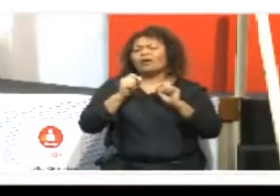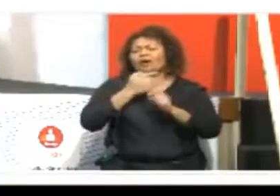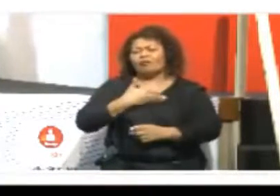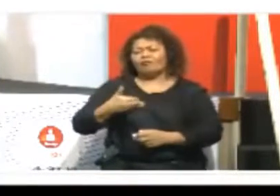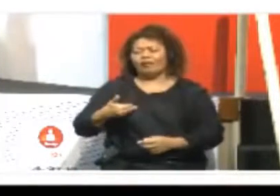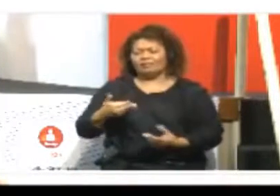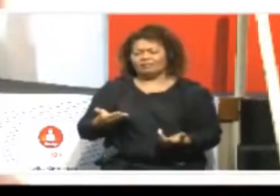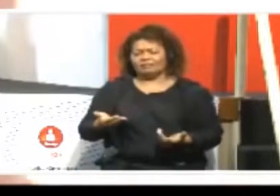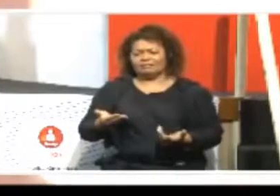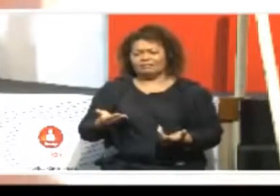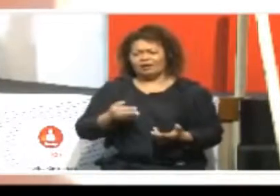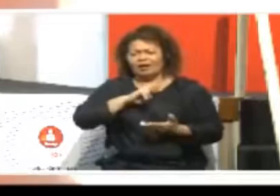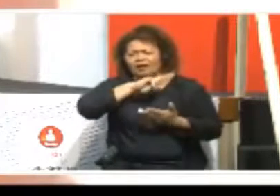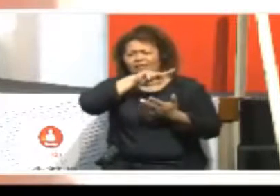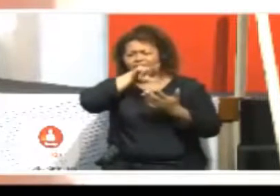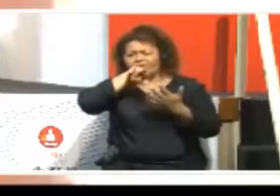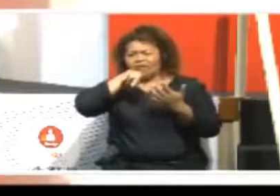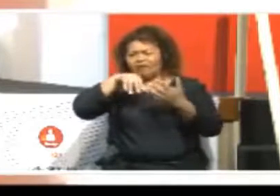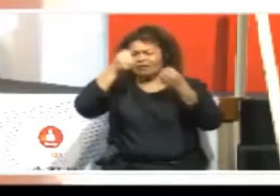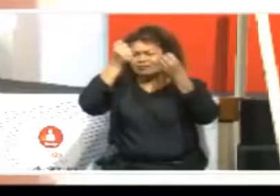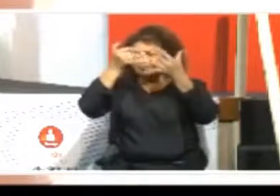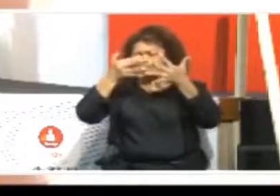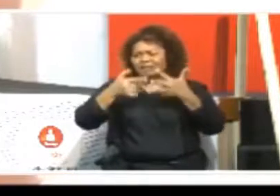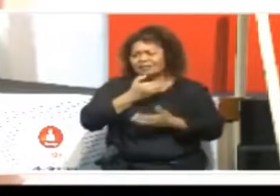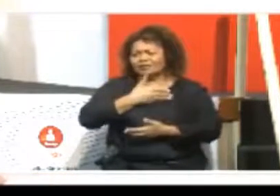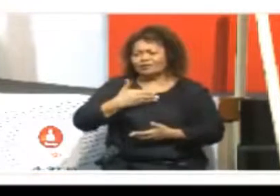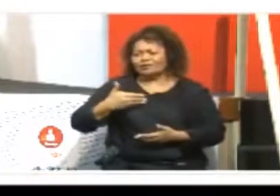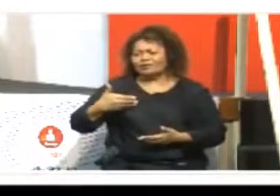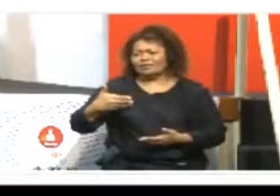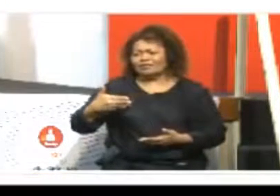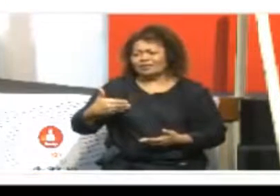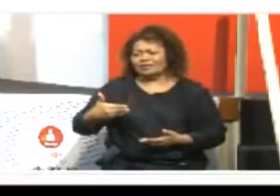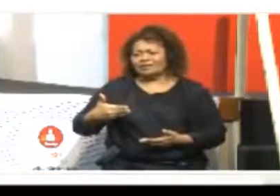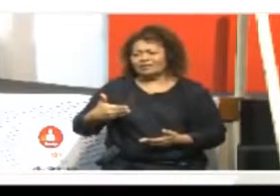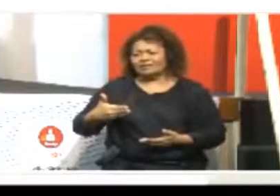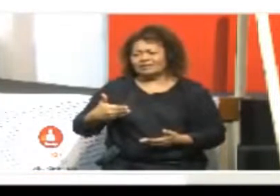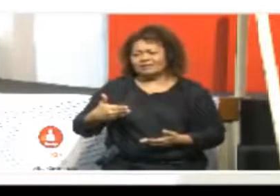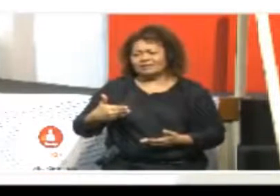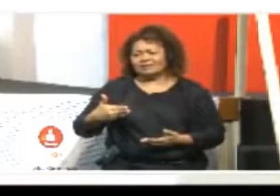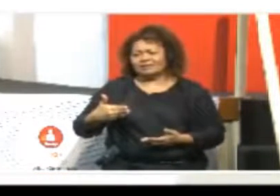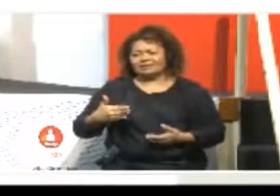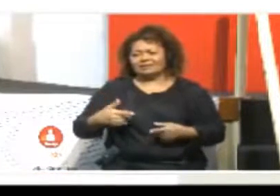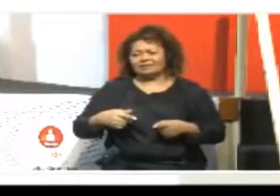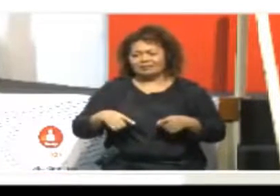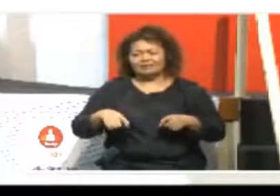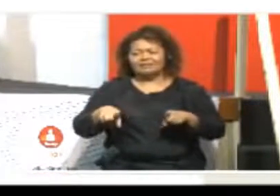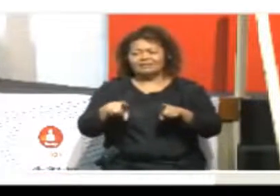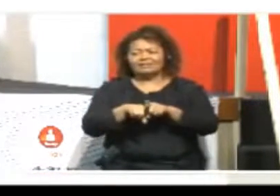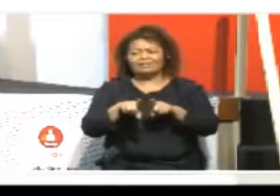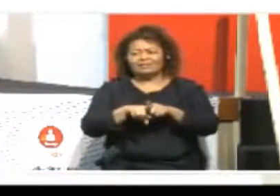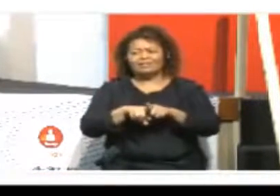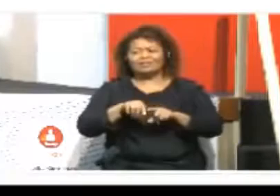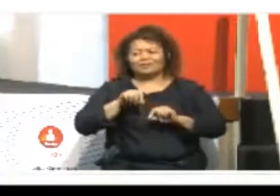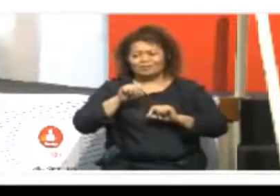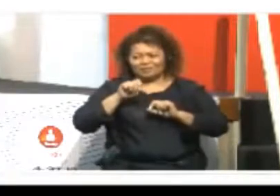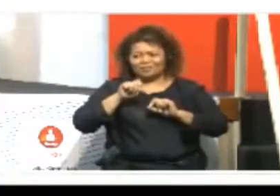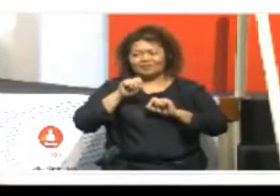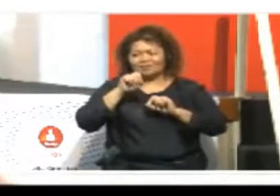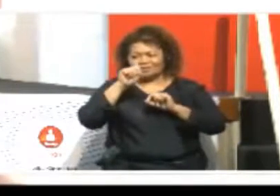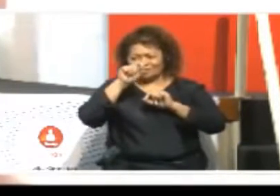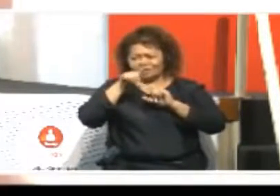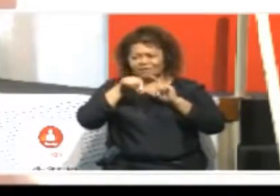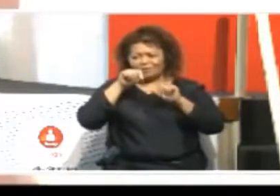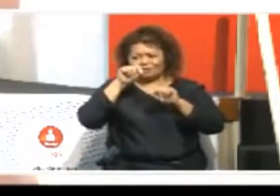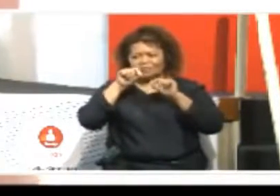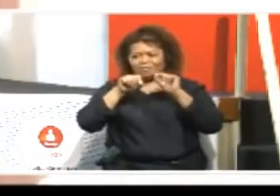definiciones de gobernanza, pero para este propósito escogí dos que se me hacen que son muy simples y realmente